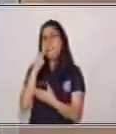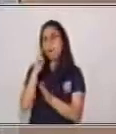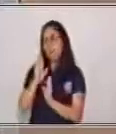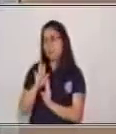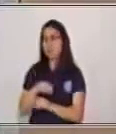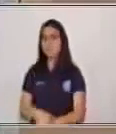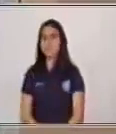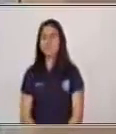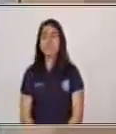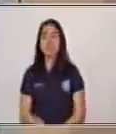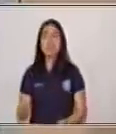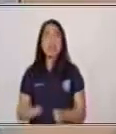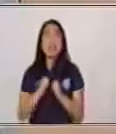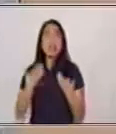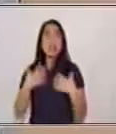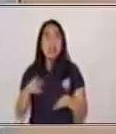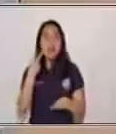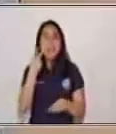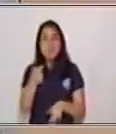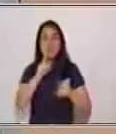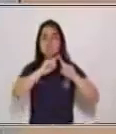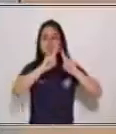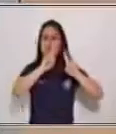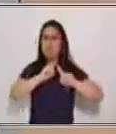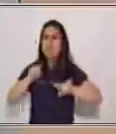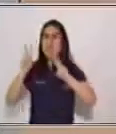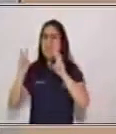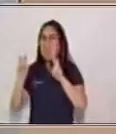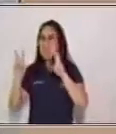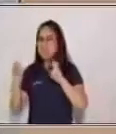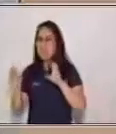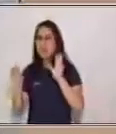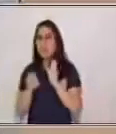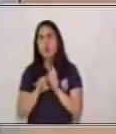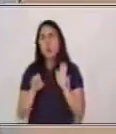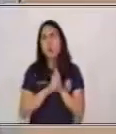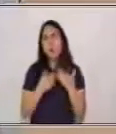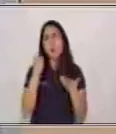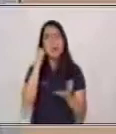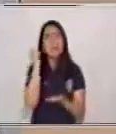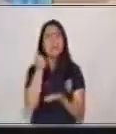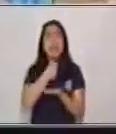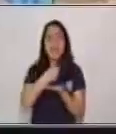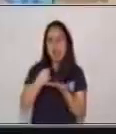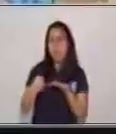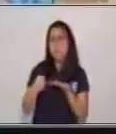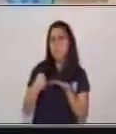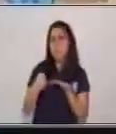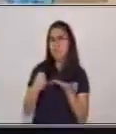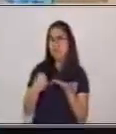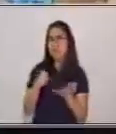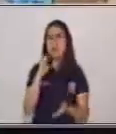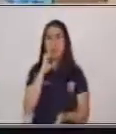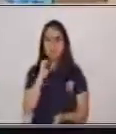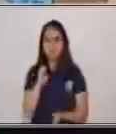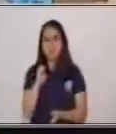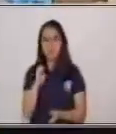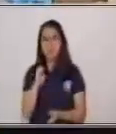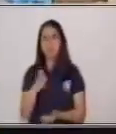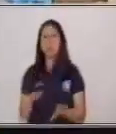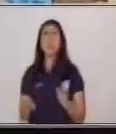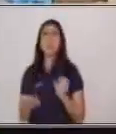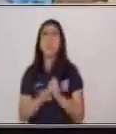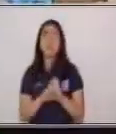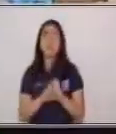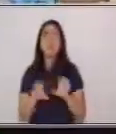tilde diacrítica, ¿cómo lo puedo aplicar o qué función le puedo encontrar? Sencillo, hoy